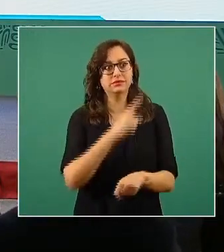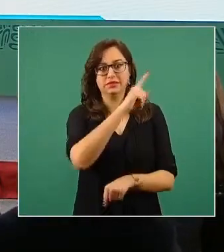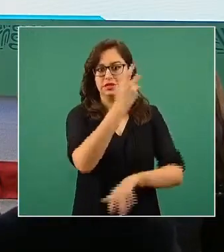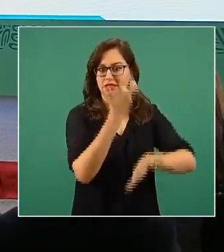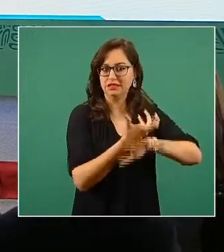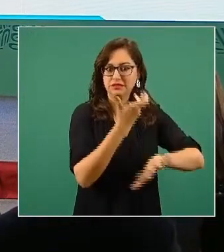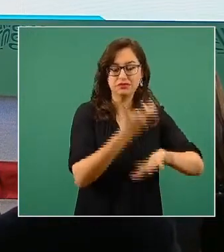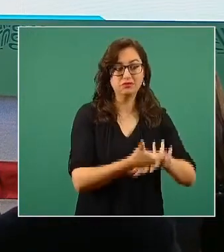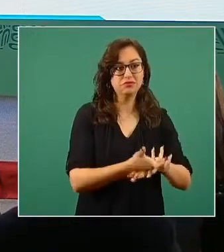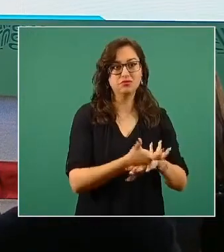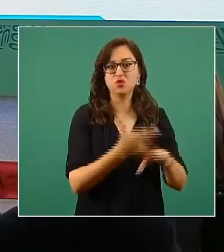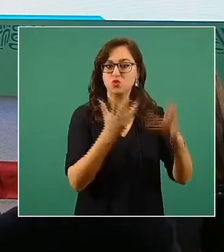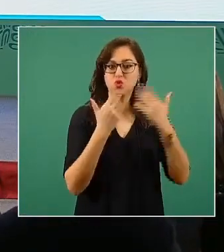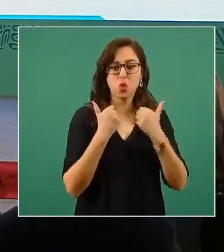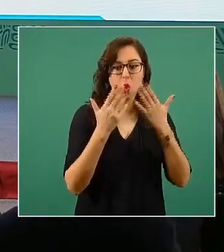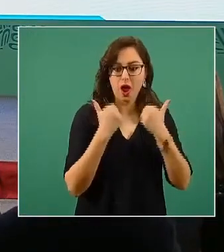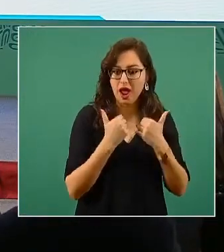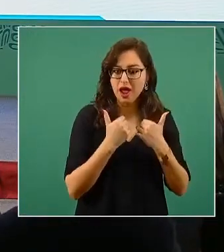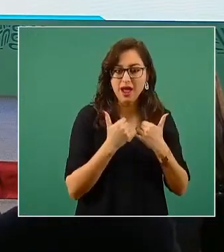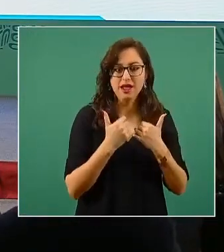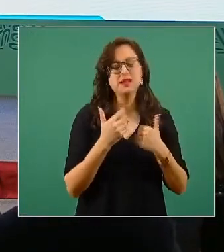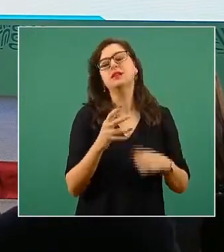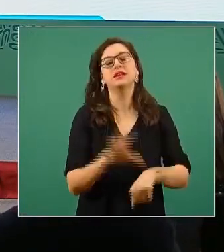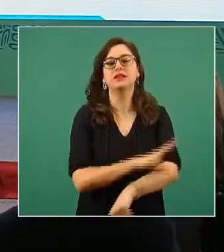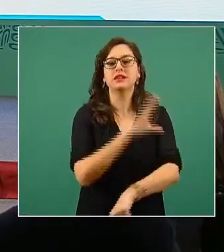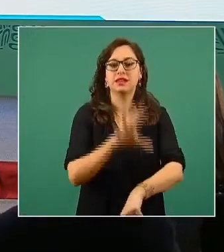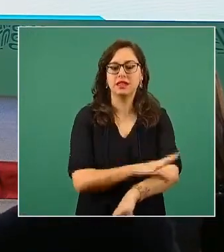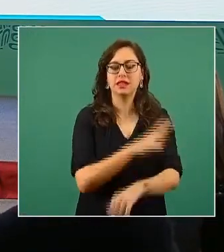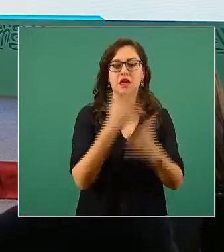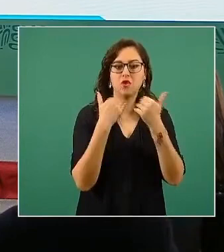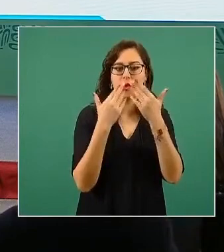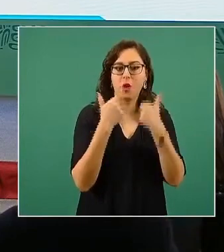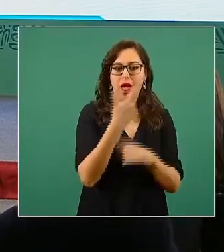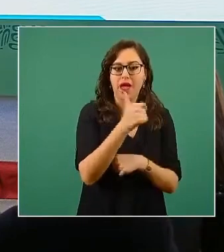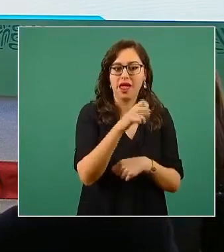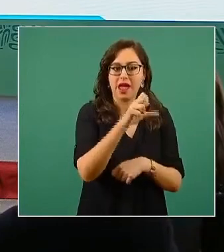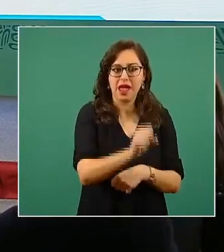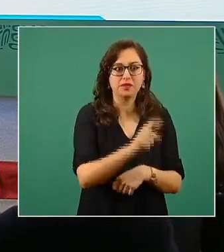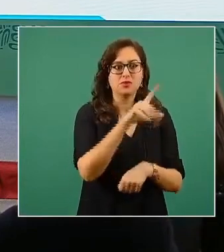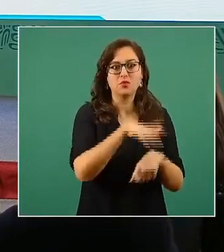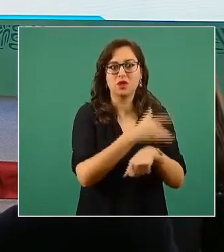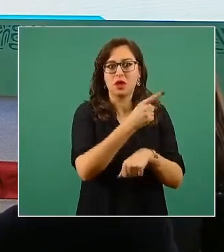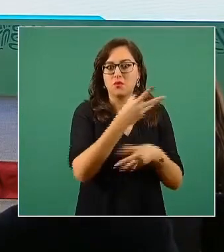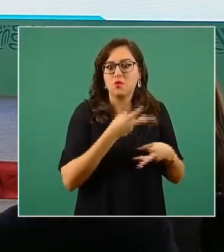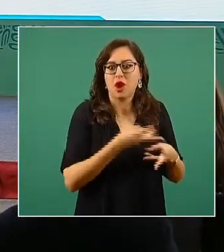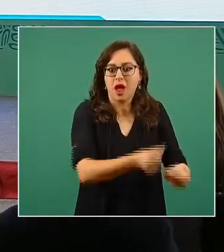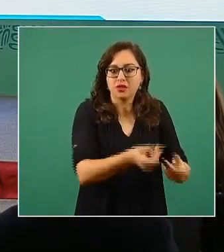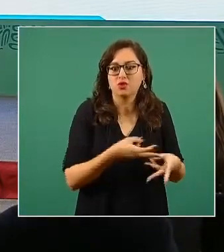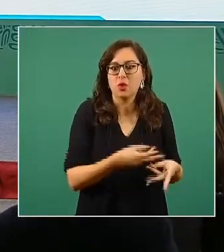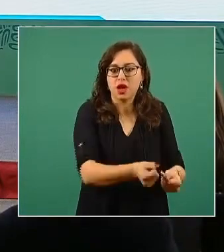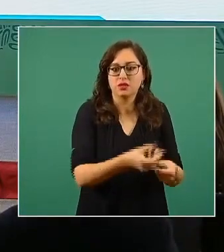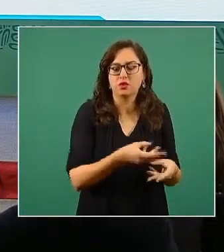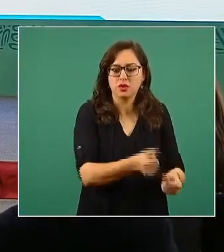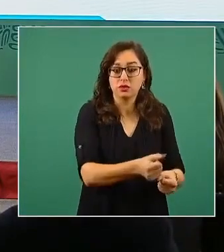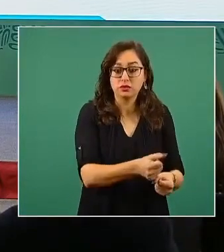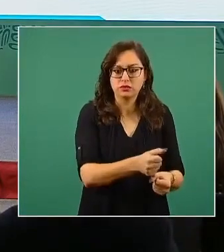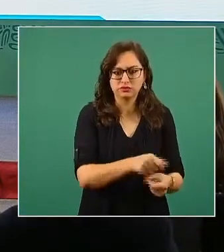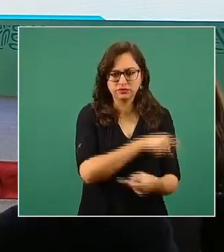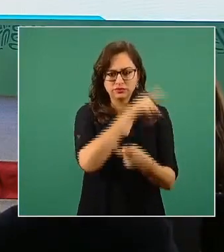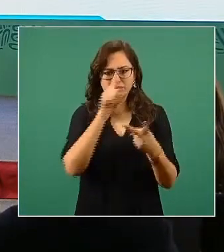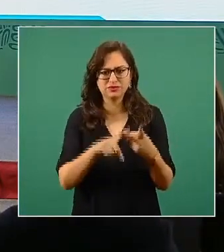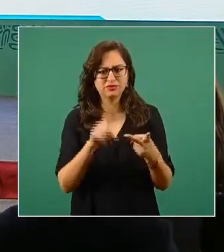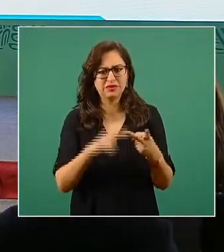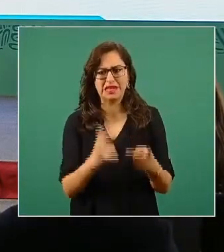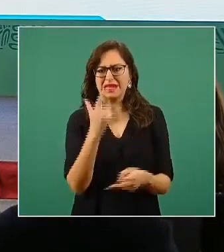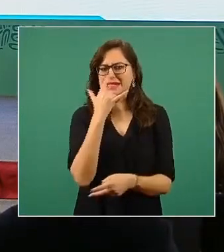sin precedentes. Pero además, comienza algo que no se estaba dando, que es el congelamiento de la